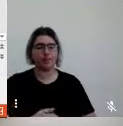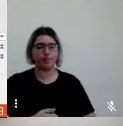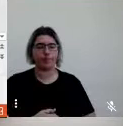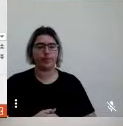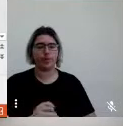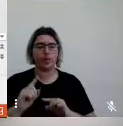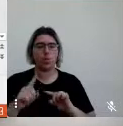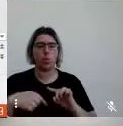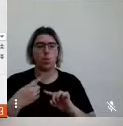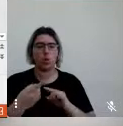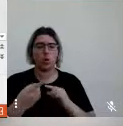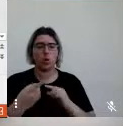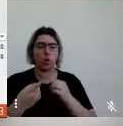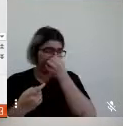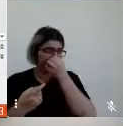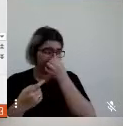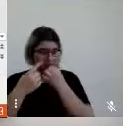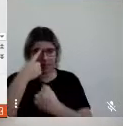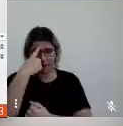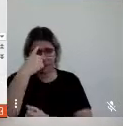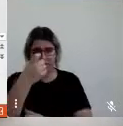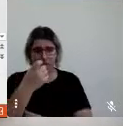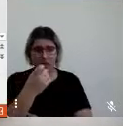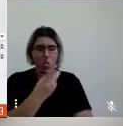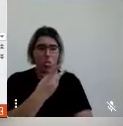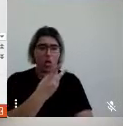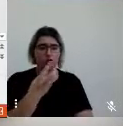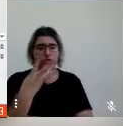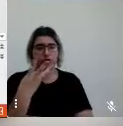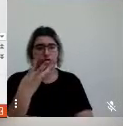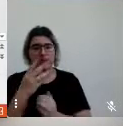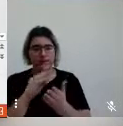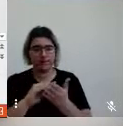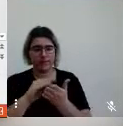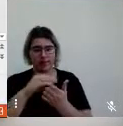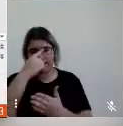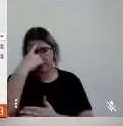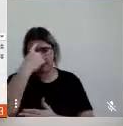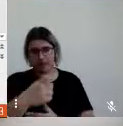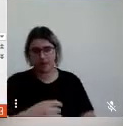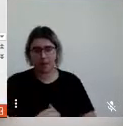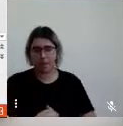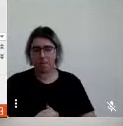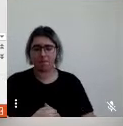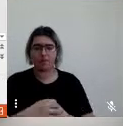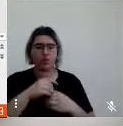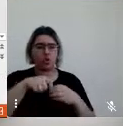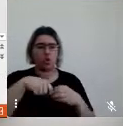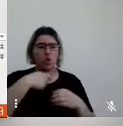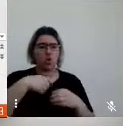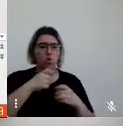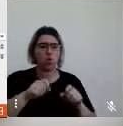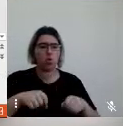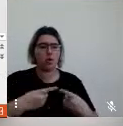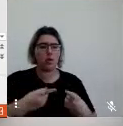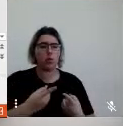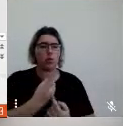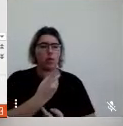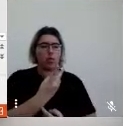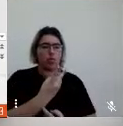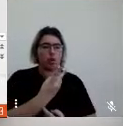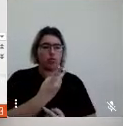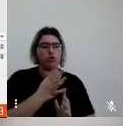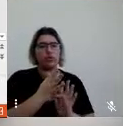de lácteo al día tiene que ser entre 2 y 3 raciones al día, ¿vale? 2 yogures naturales equivaldrían a un vaso de